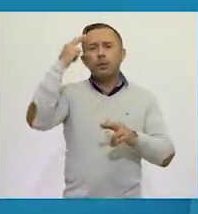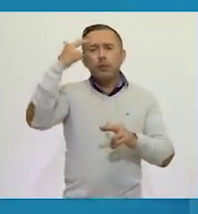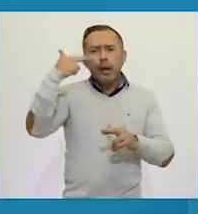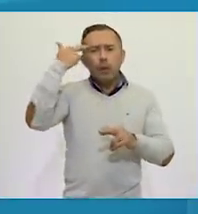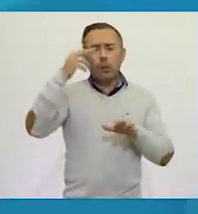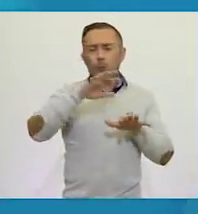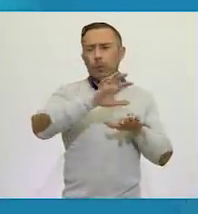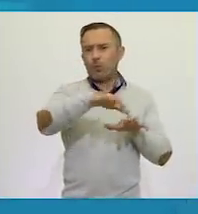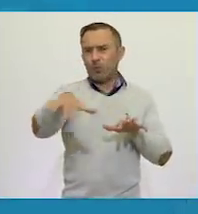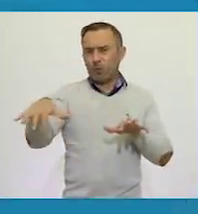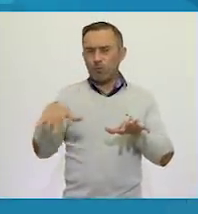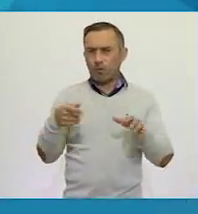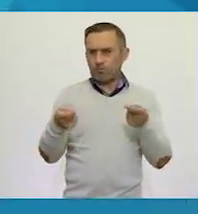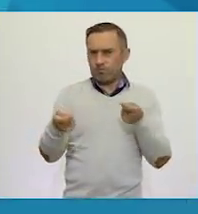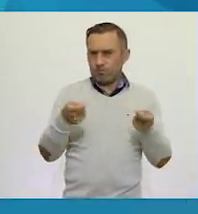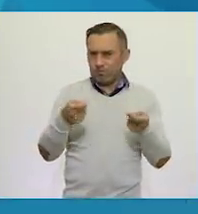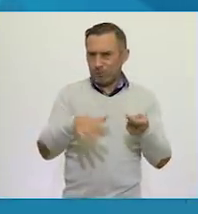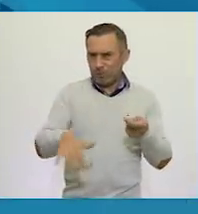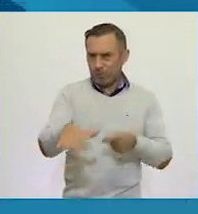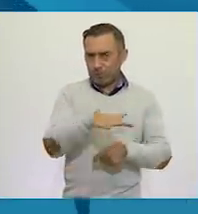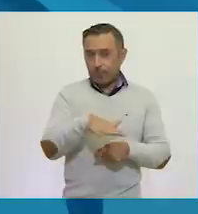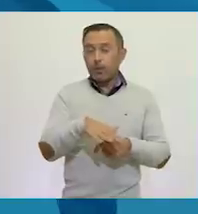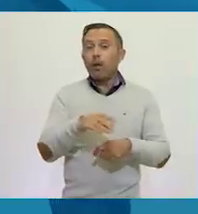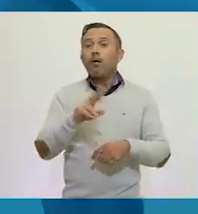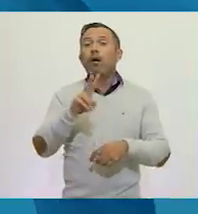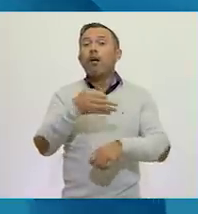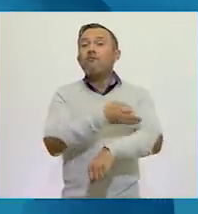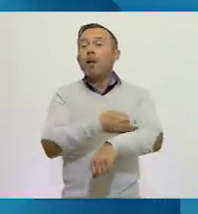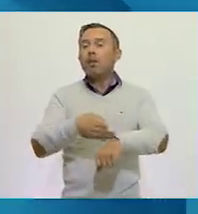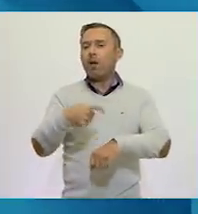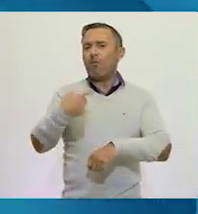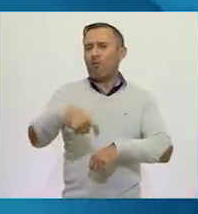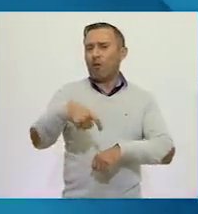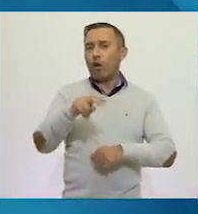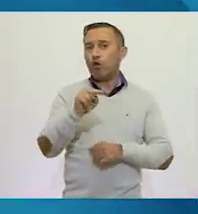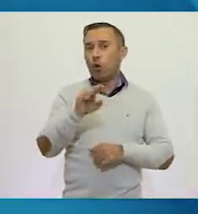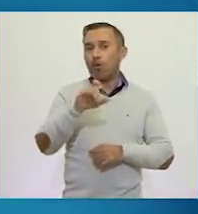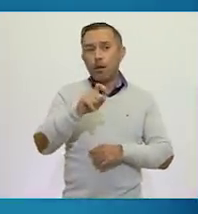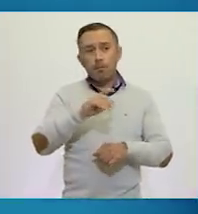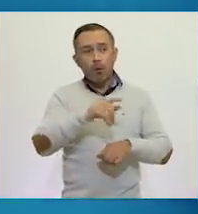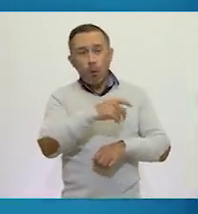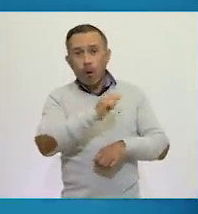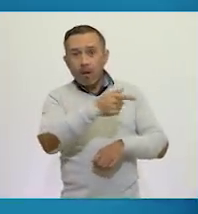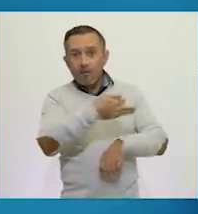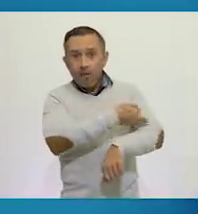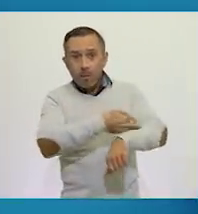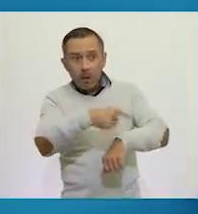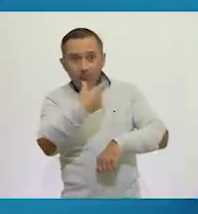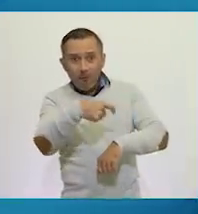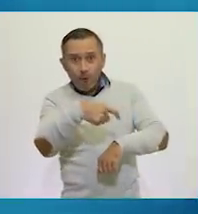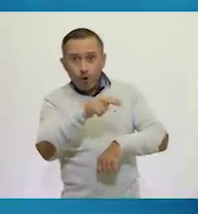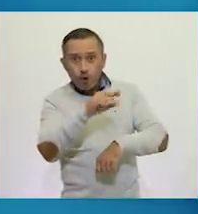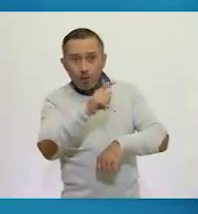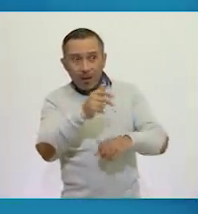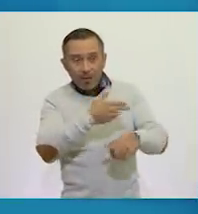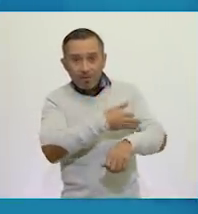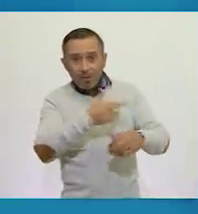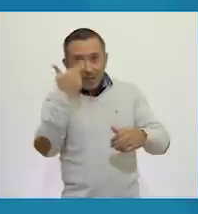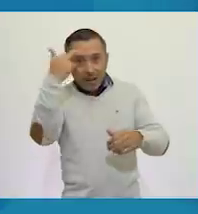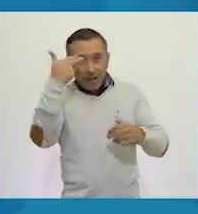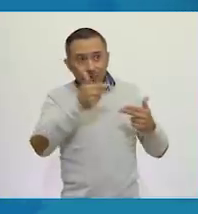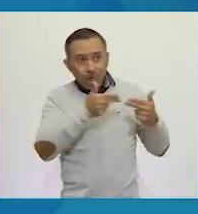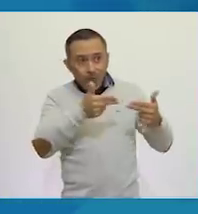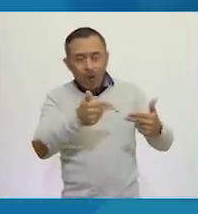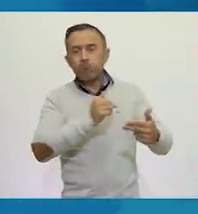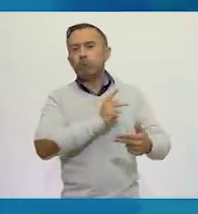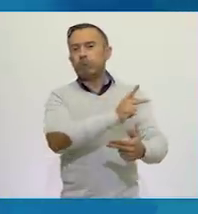mixteco. Por lo general, las familias nobles solo se casaban con otras familias nobles para así no perder el poder. En casi